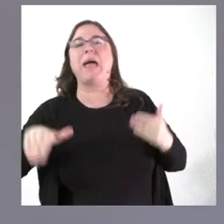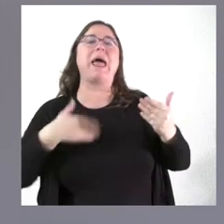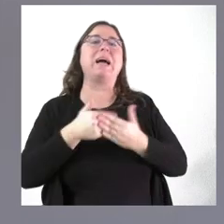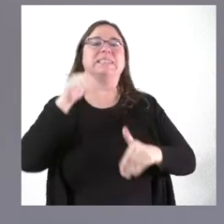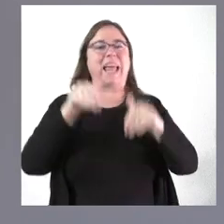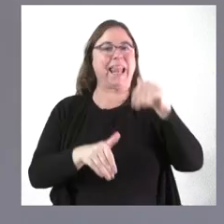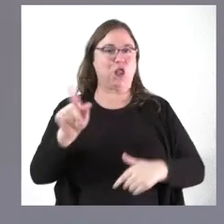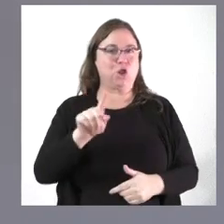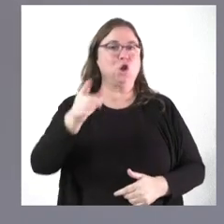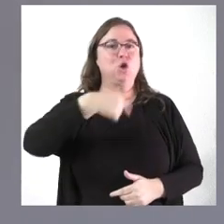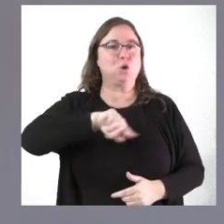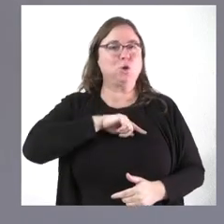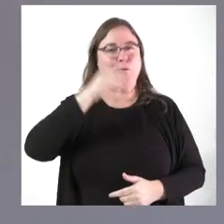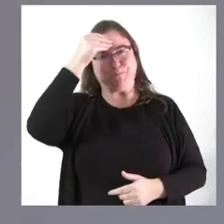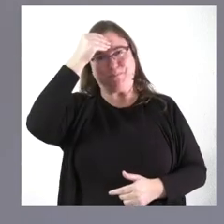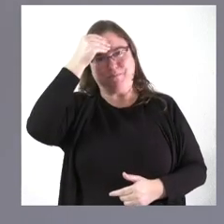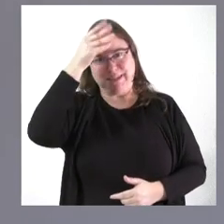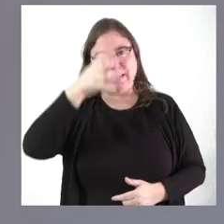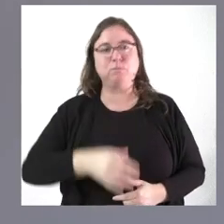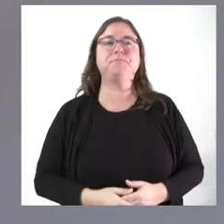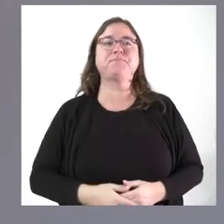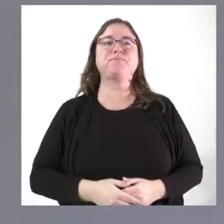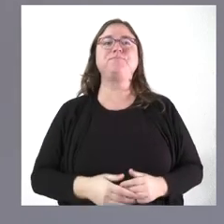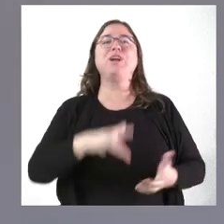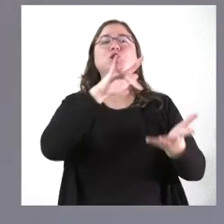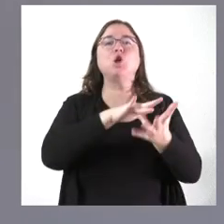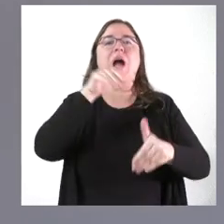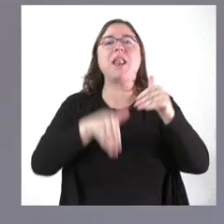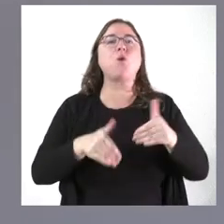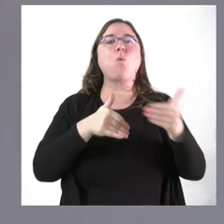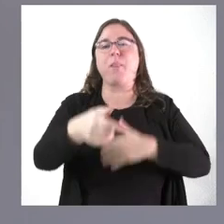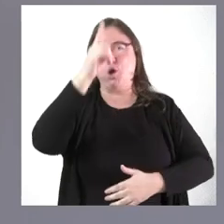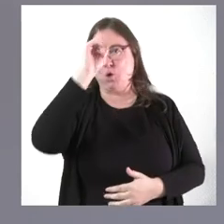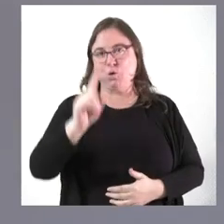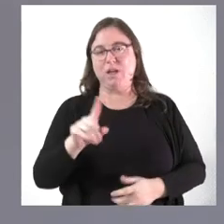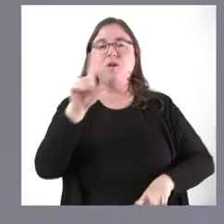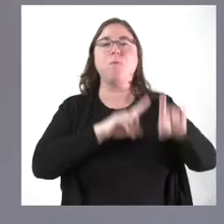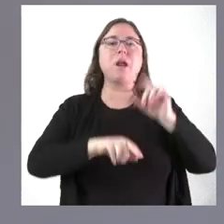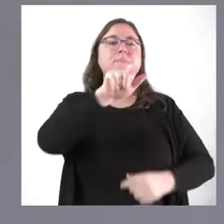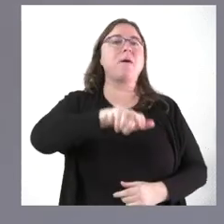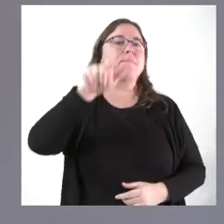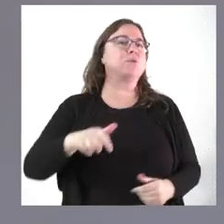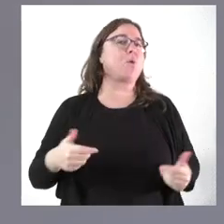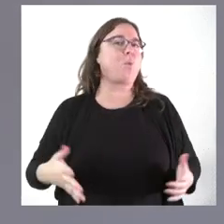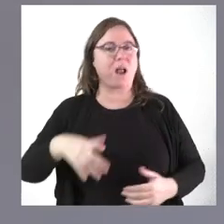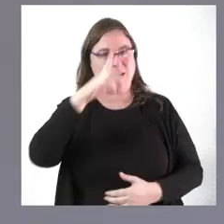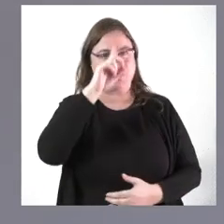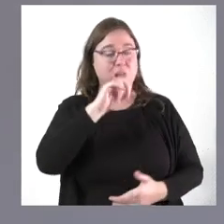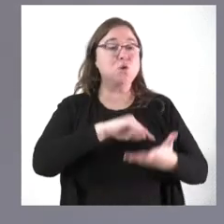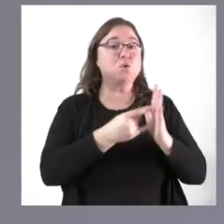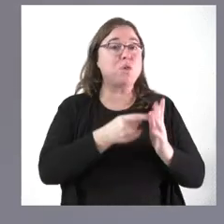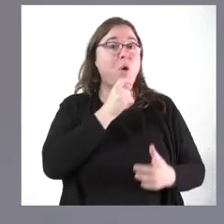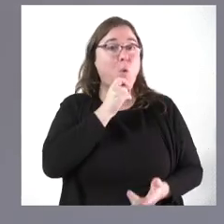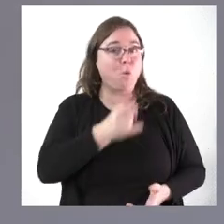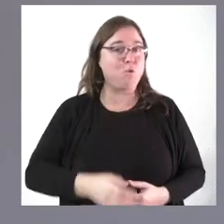por nosotros no estamos pensando en qué calendario electoral hay por delante estamos pensando que problemas tienen las personas de Castilla y león y cómo solucionan sus problemas por